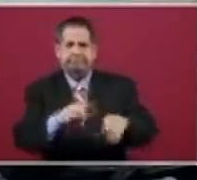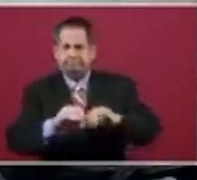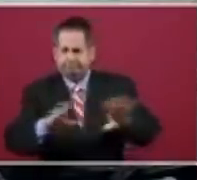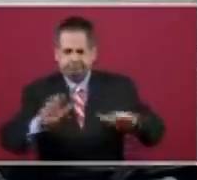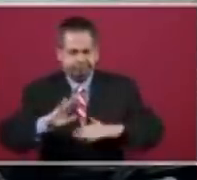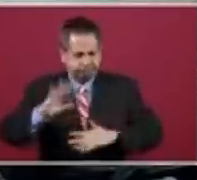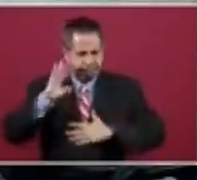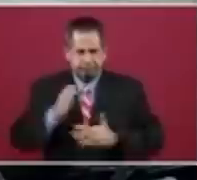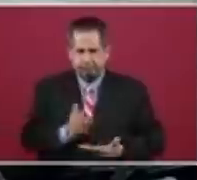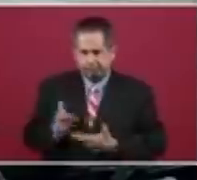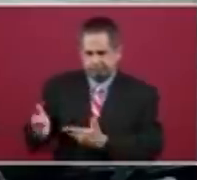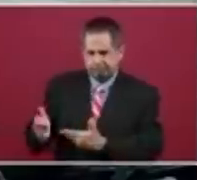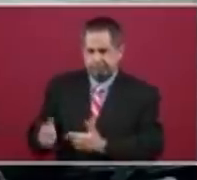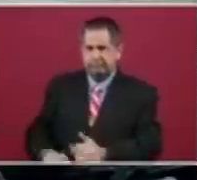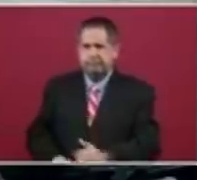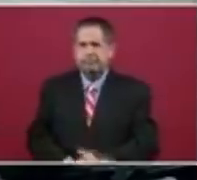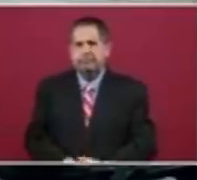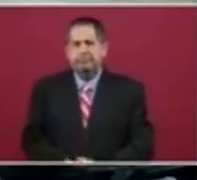ello.